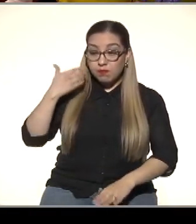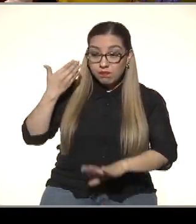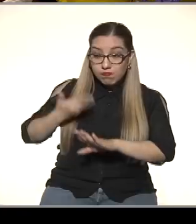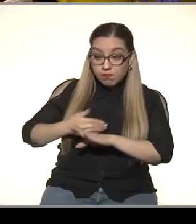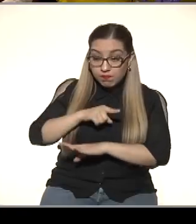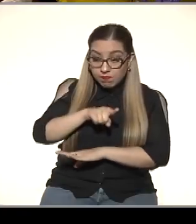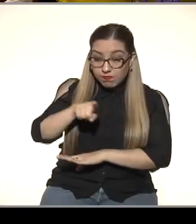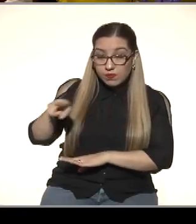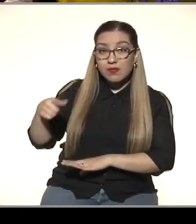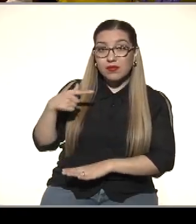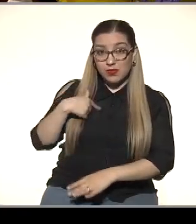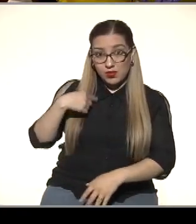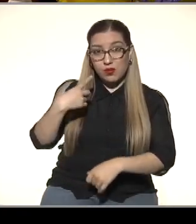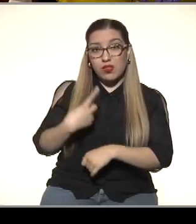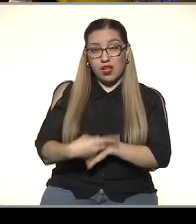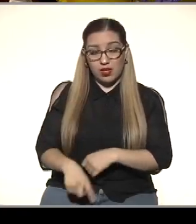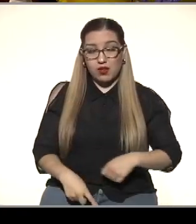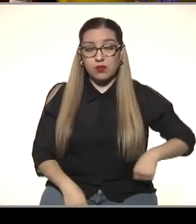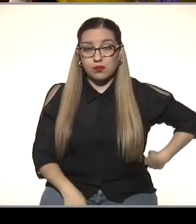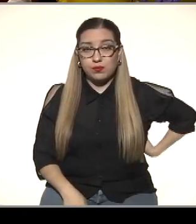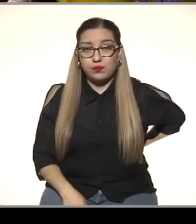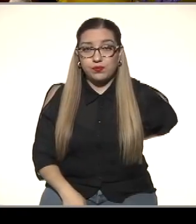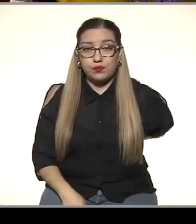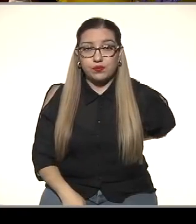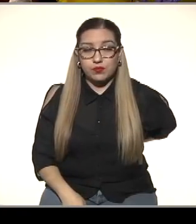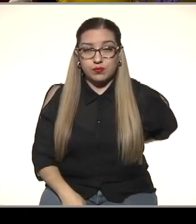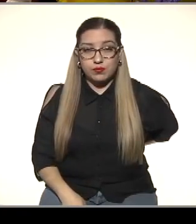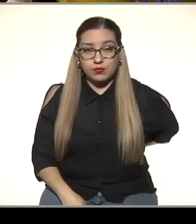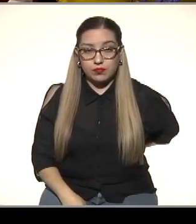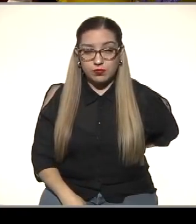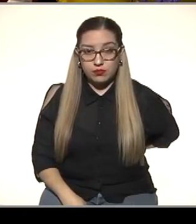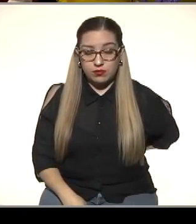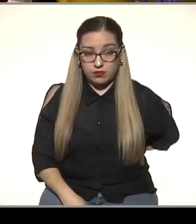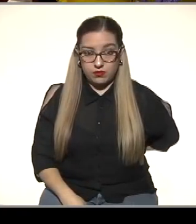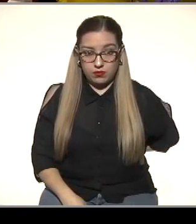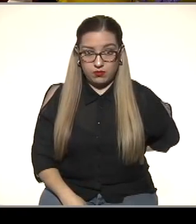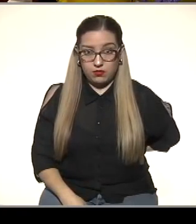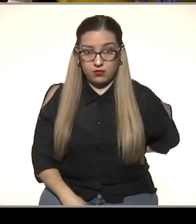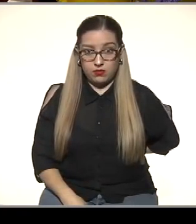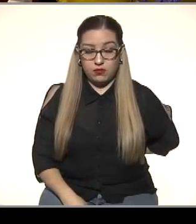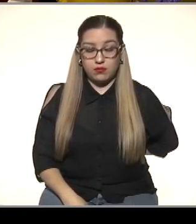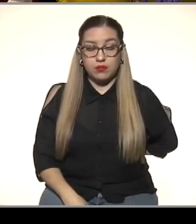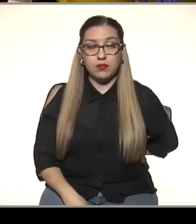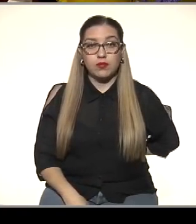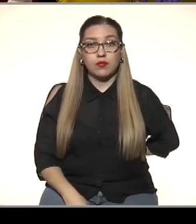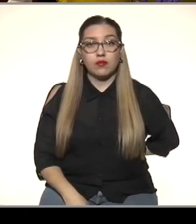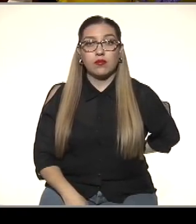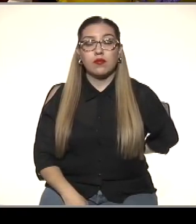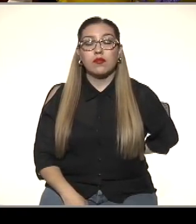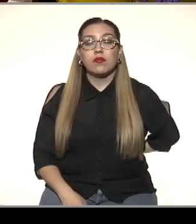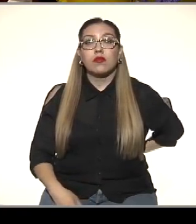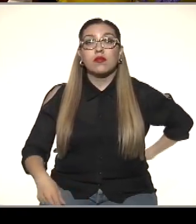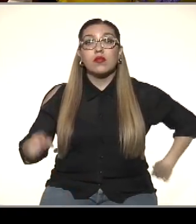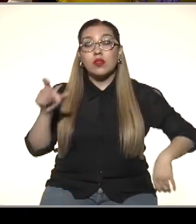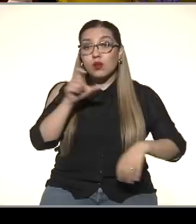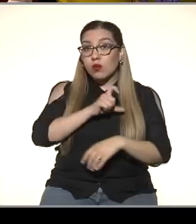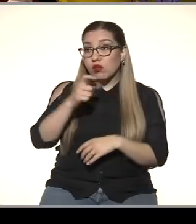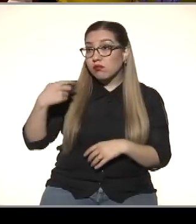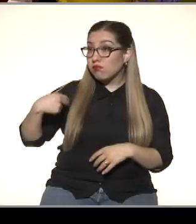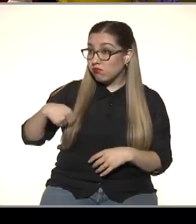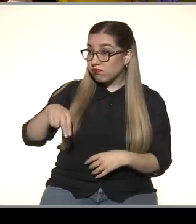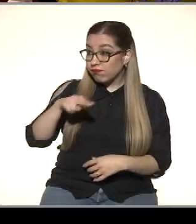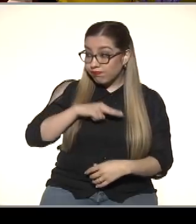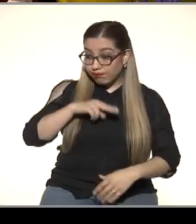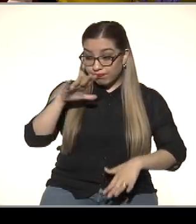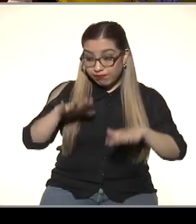le causé daño a ella y le causé daño a los hijos. Entonces, cuando no podemos tener esta metabolización donde también